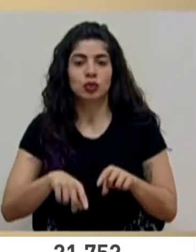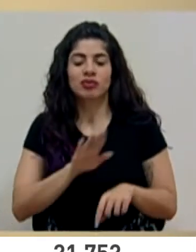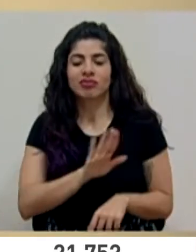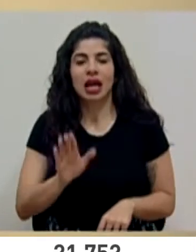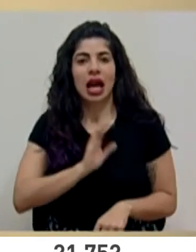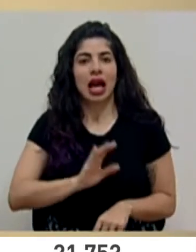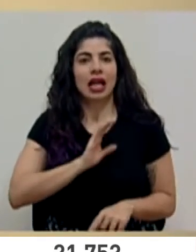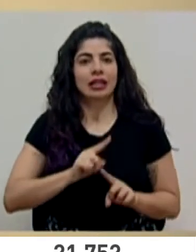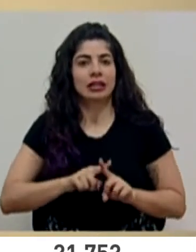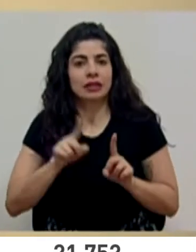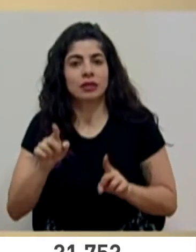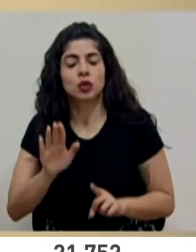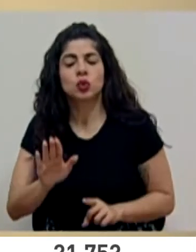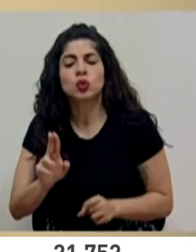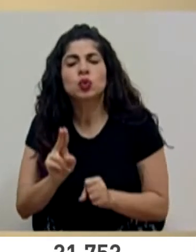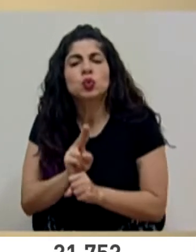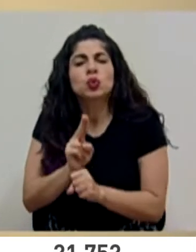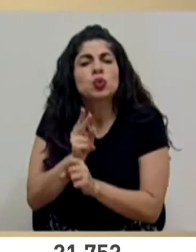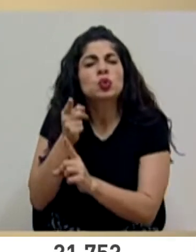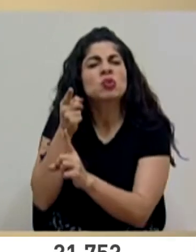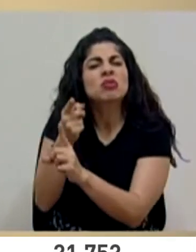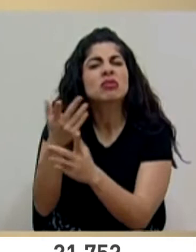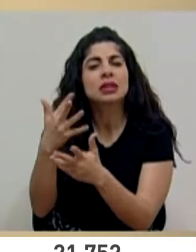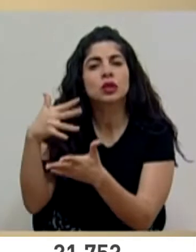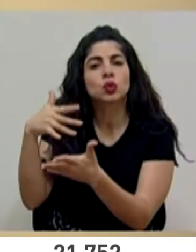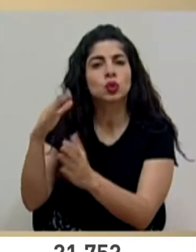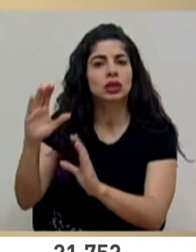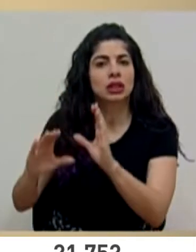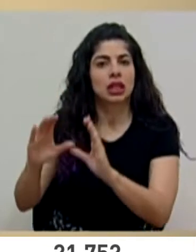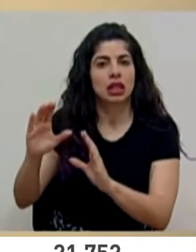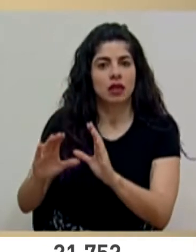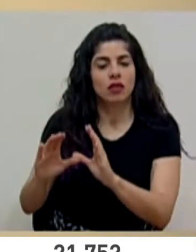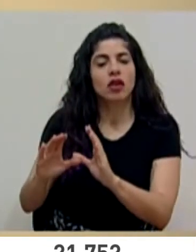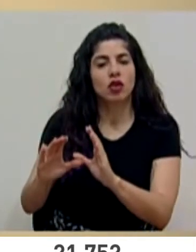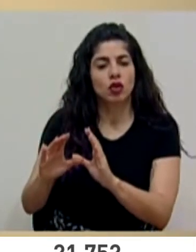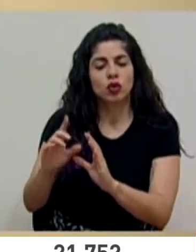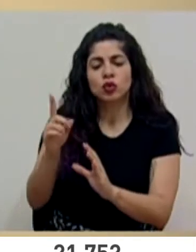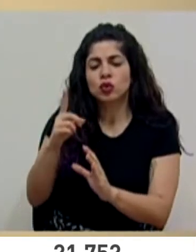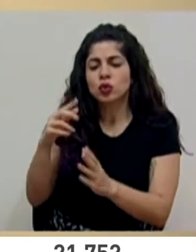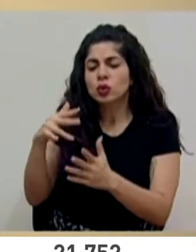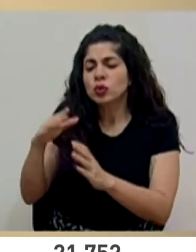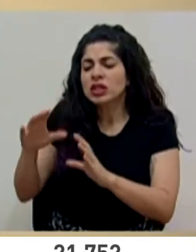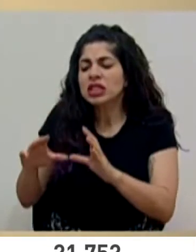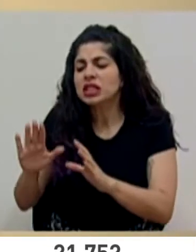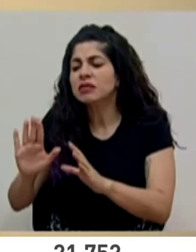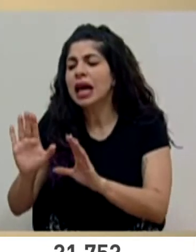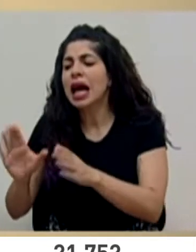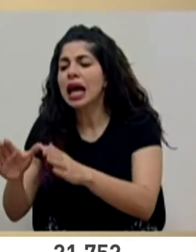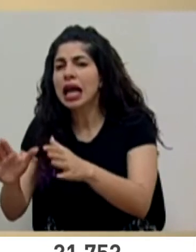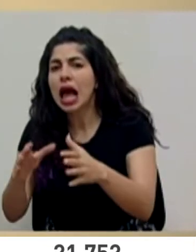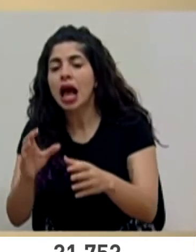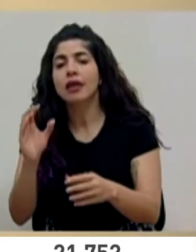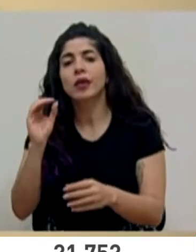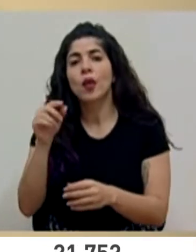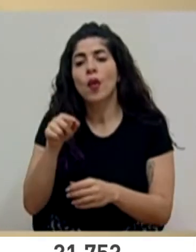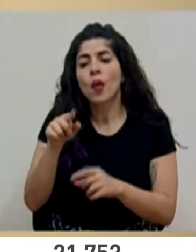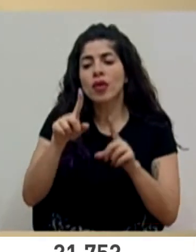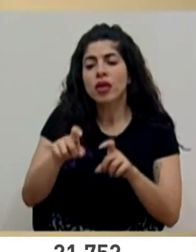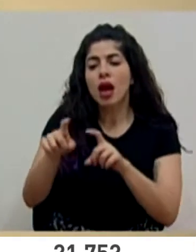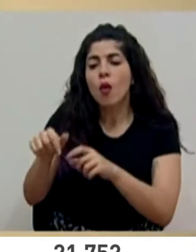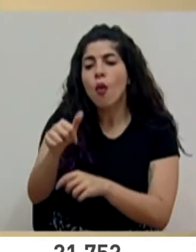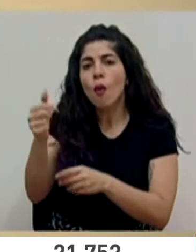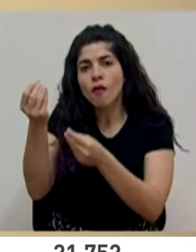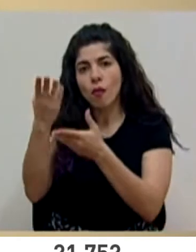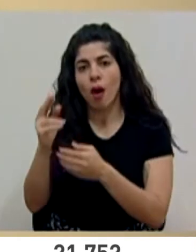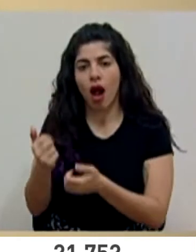características. Los usos son principalmente para estudios científicos de diferente clase y para coayudar otros